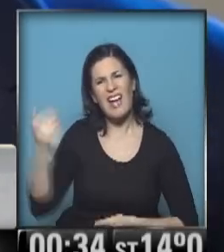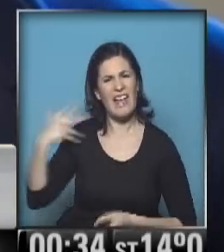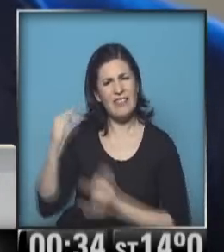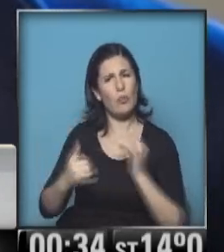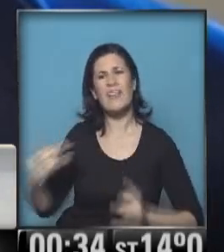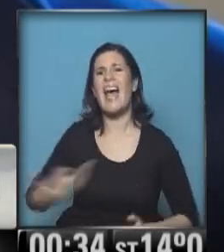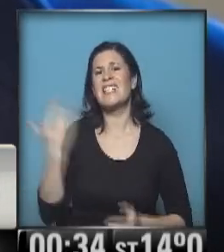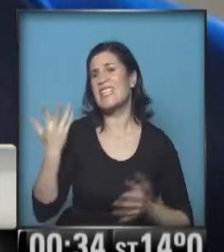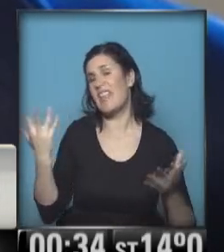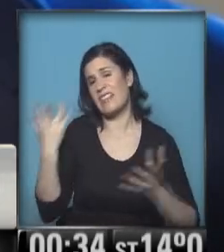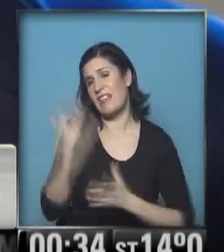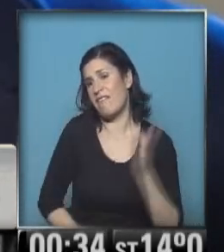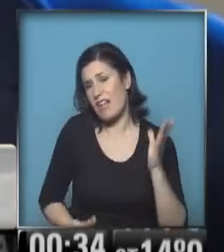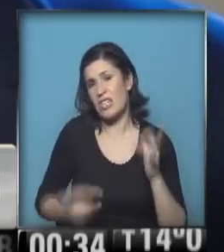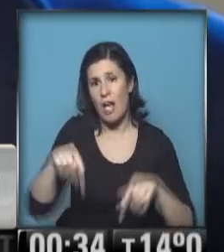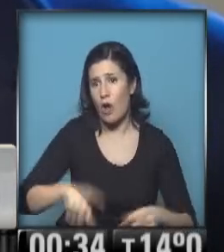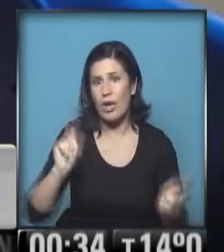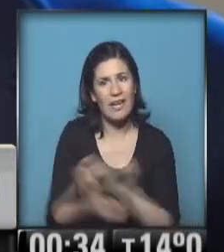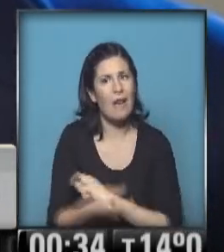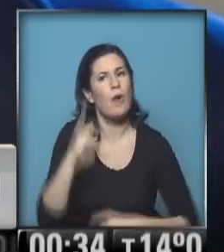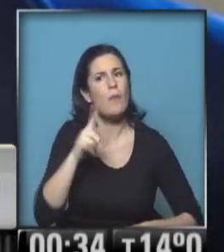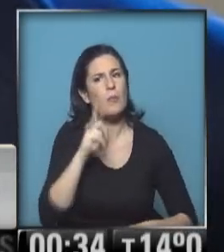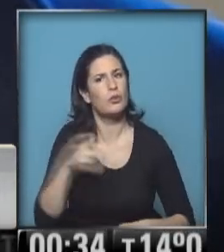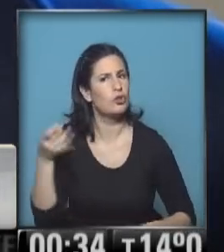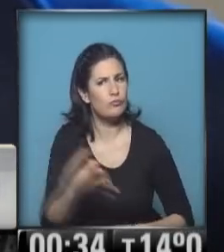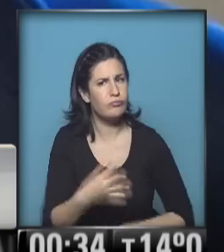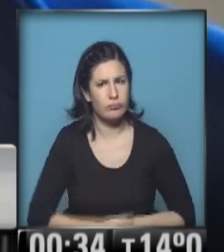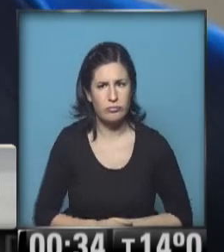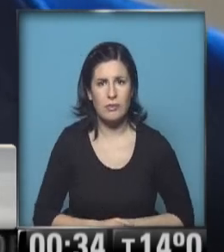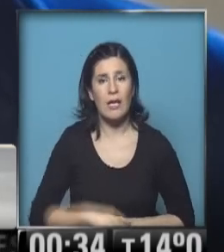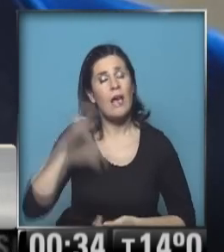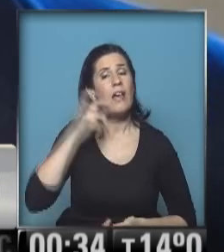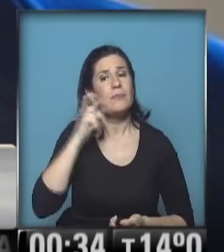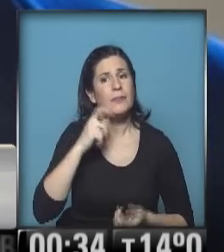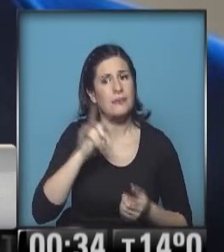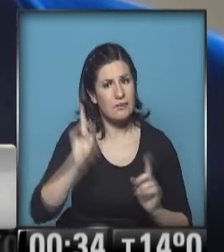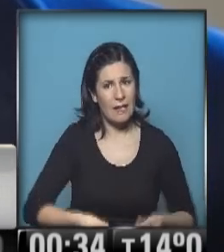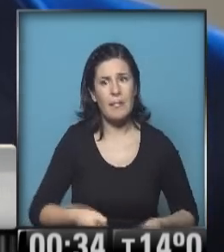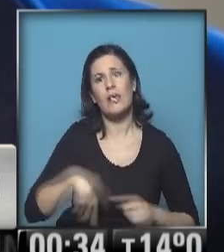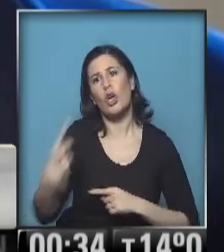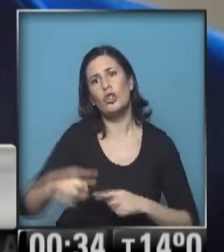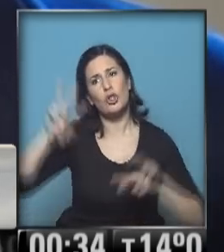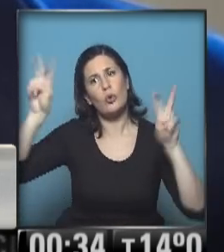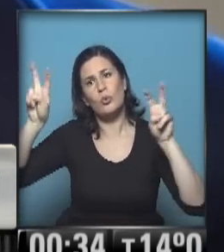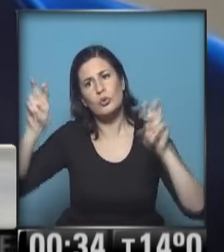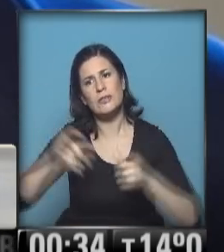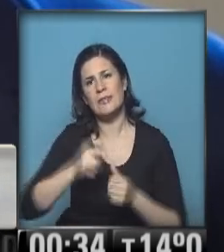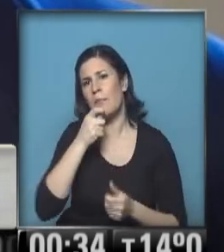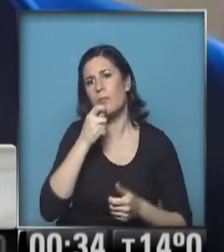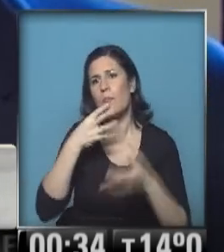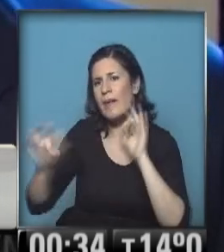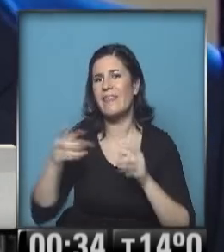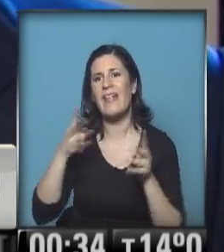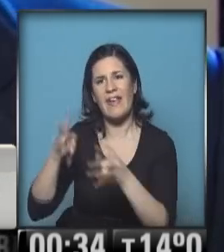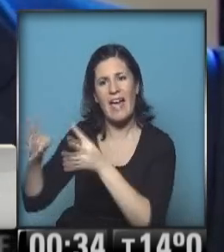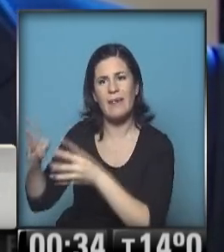accidente. El expresidente debió enfrentar otras causas en la justicia. Acusado en la venta de armas a Ecuador y Croacia, por la que fue